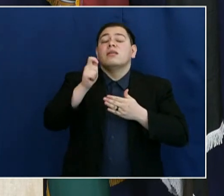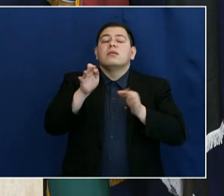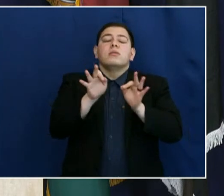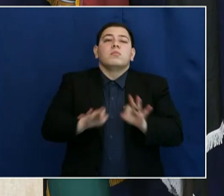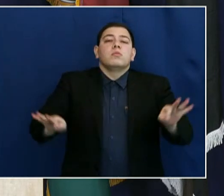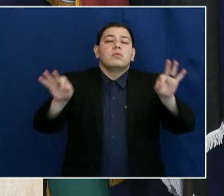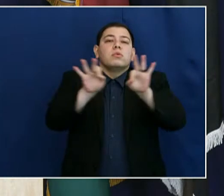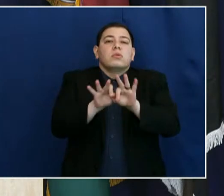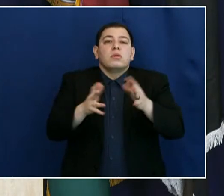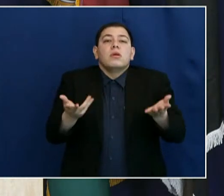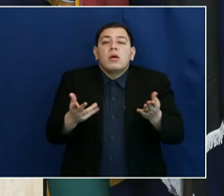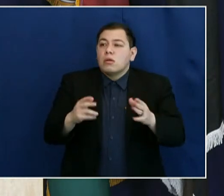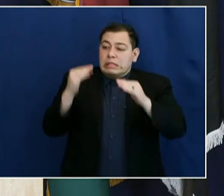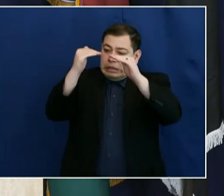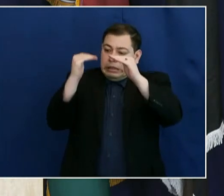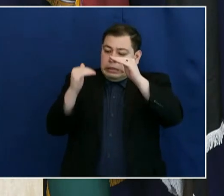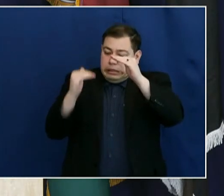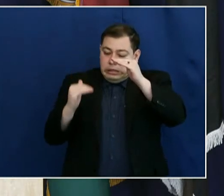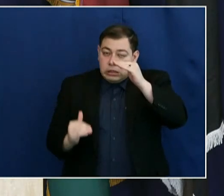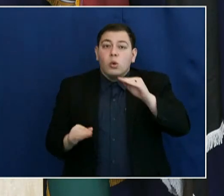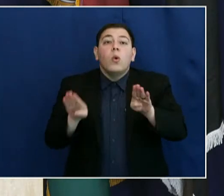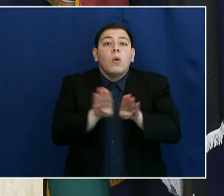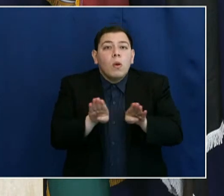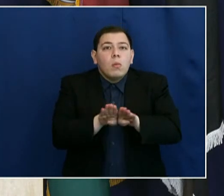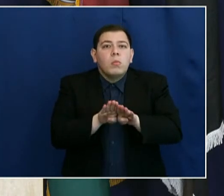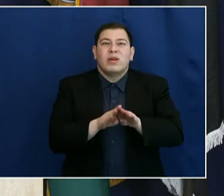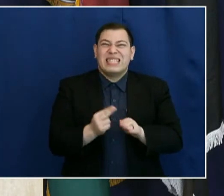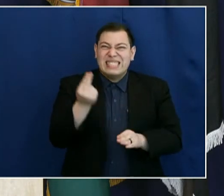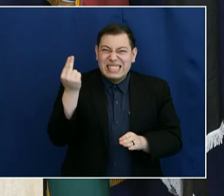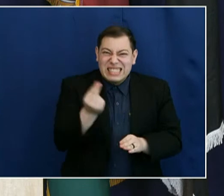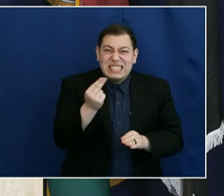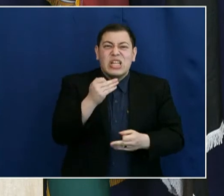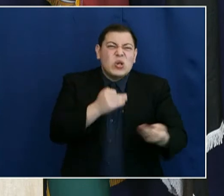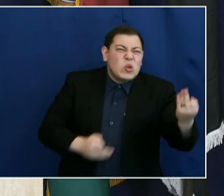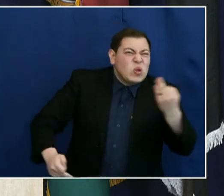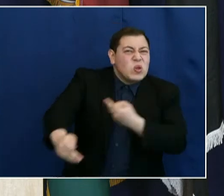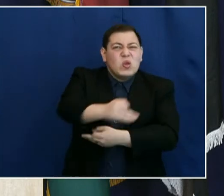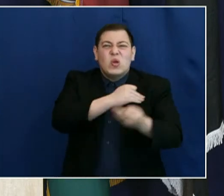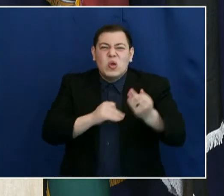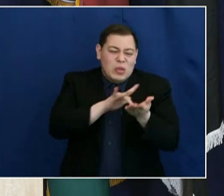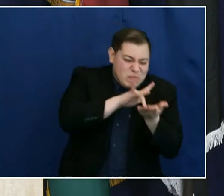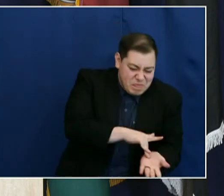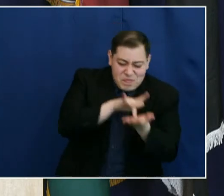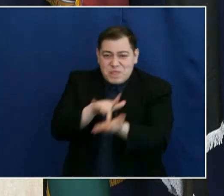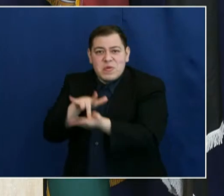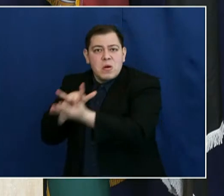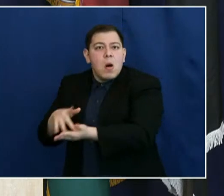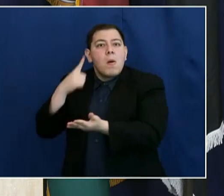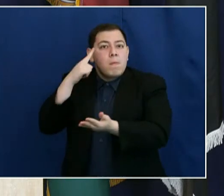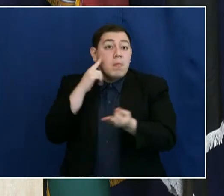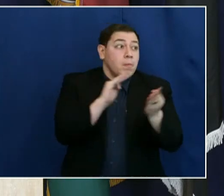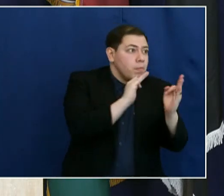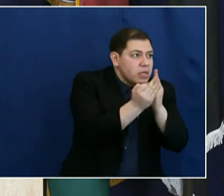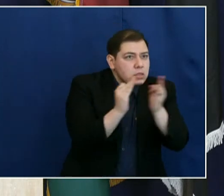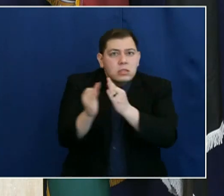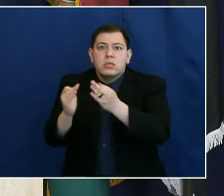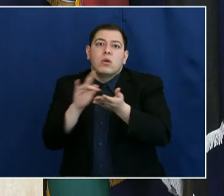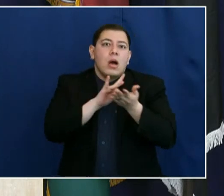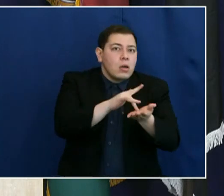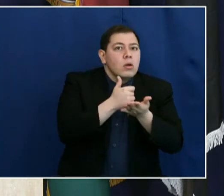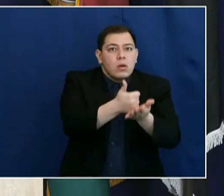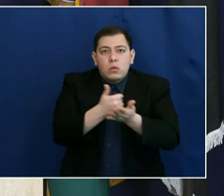sigamos trabajando juntos, ayudando a nuestros vecinos para que tengan sus vacunas, y nosotros trabajar juntos para que podamos